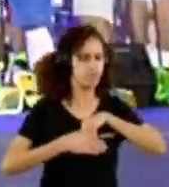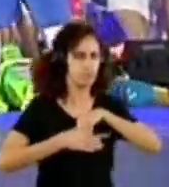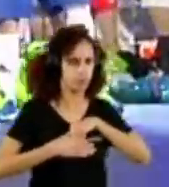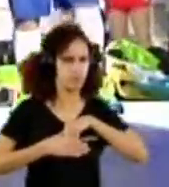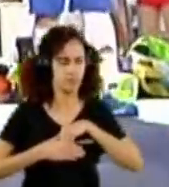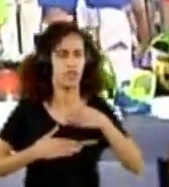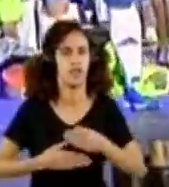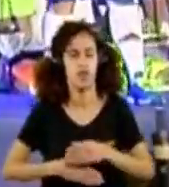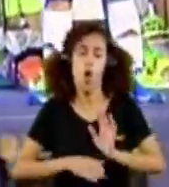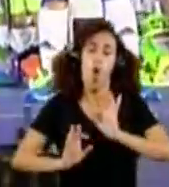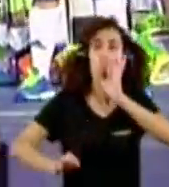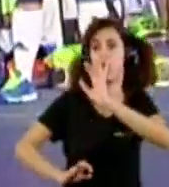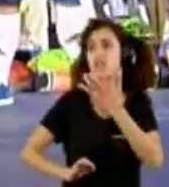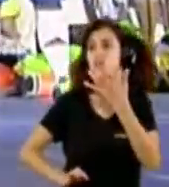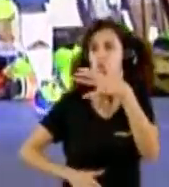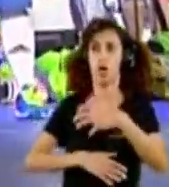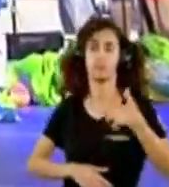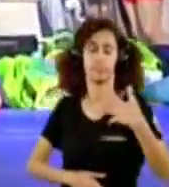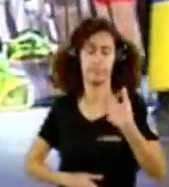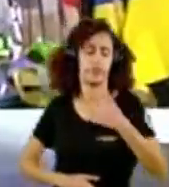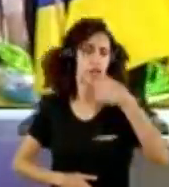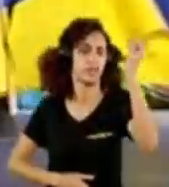español, ya que a alguno le moleste.